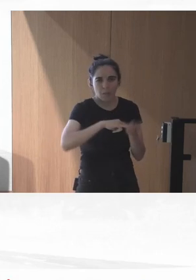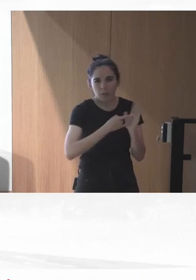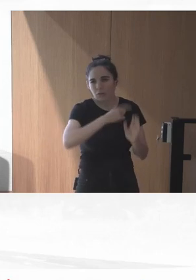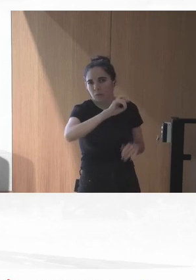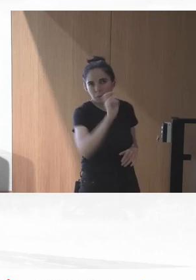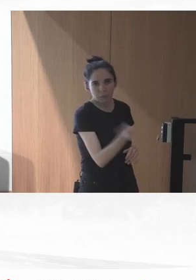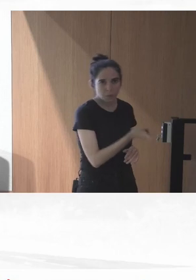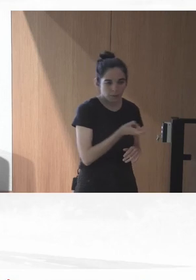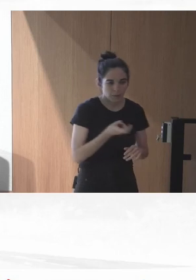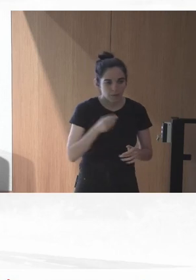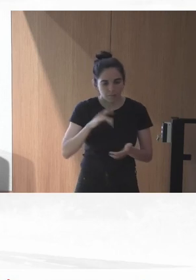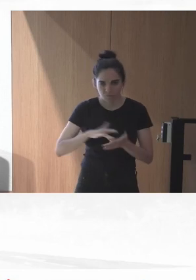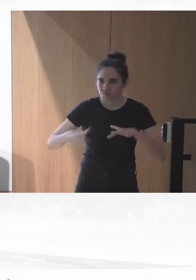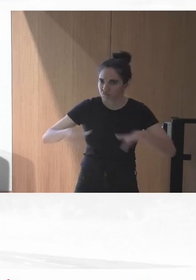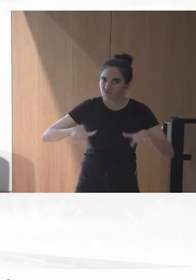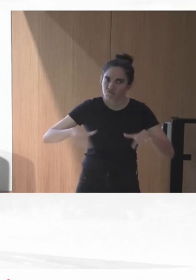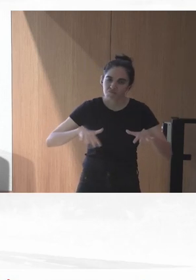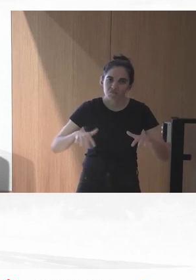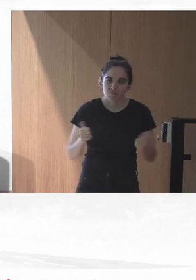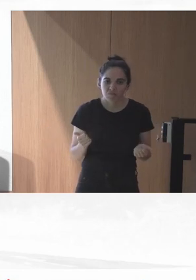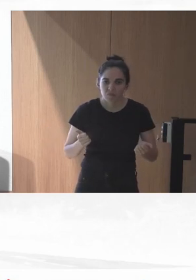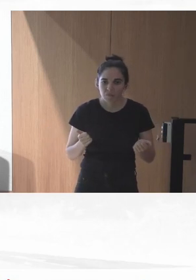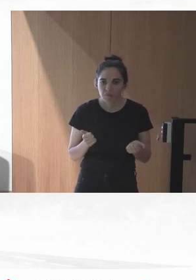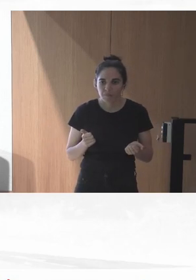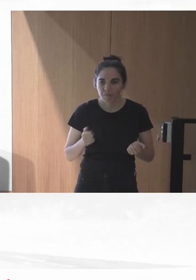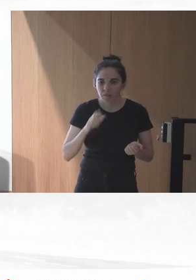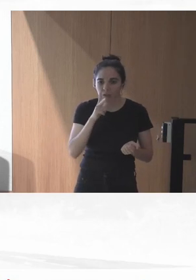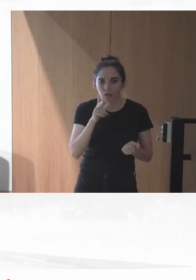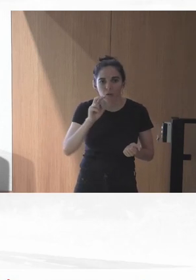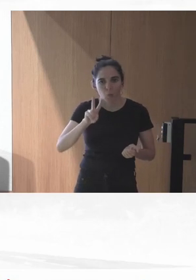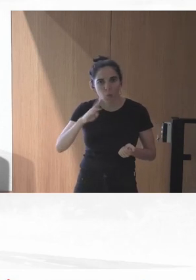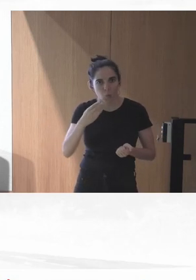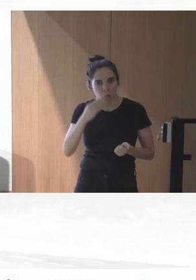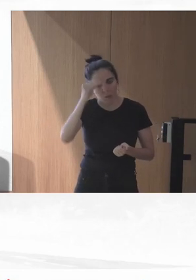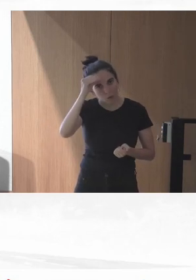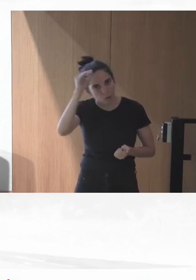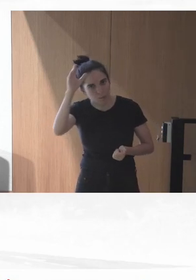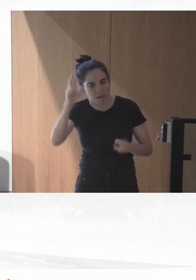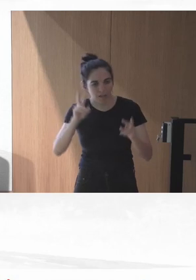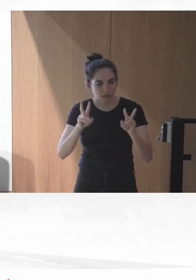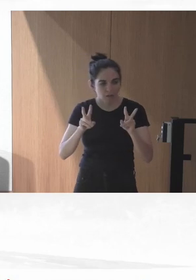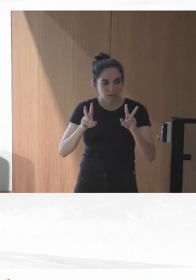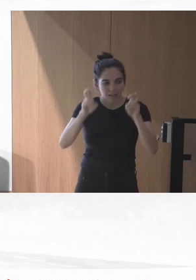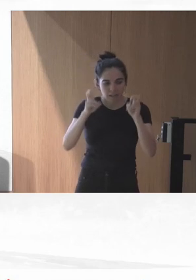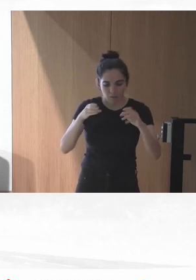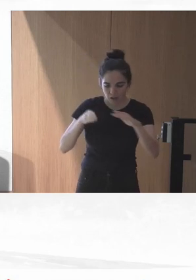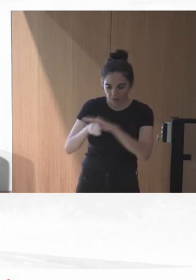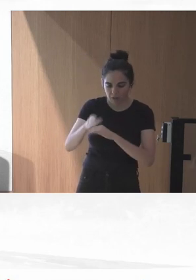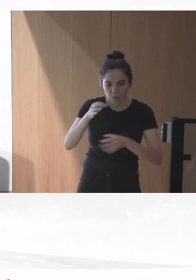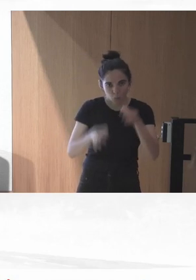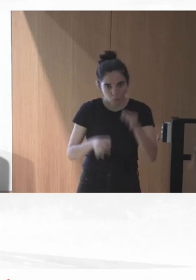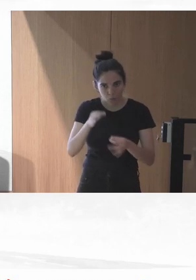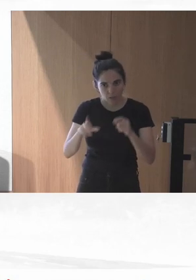muy activo en el knowledge, en el hub de conocimiento de acceso a la justicia y con los defensores de los derechos de